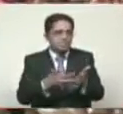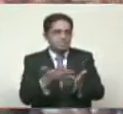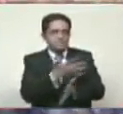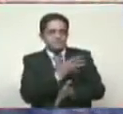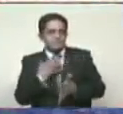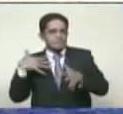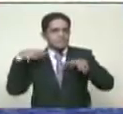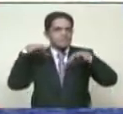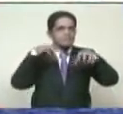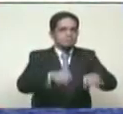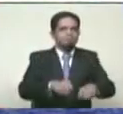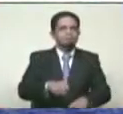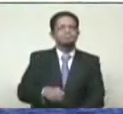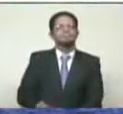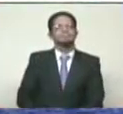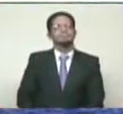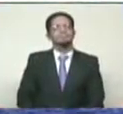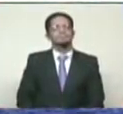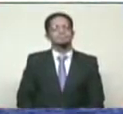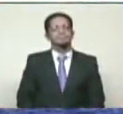histórico.